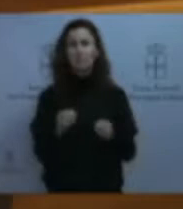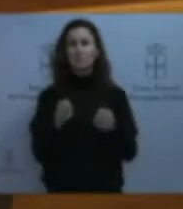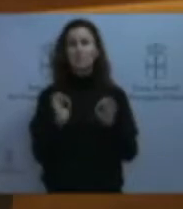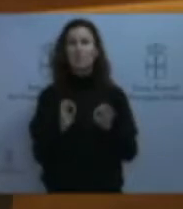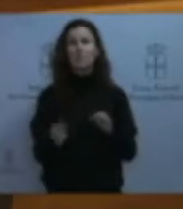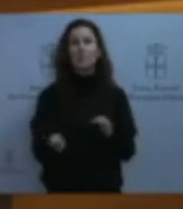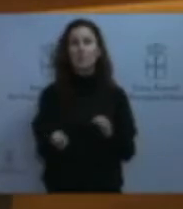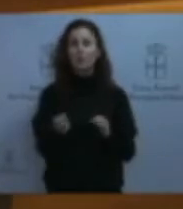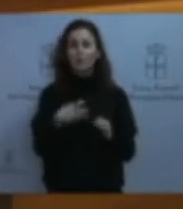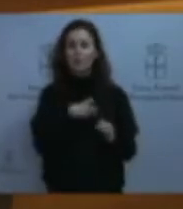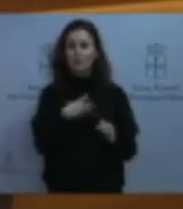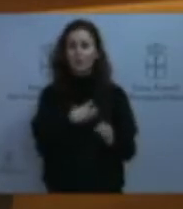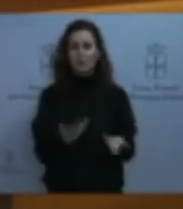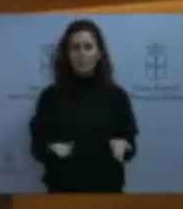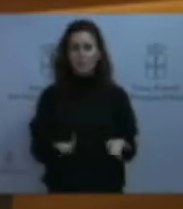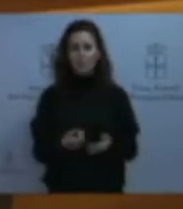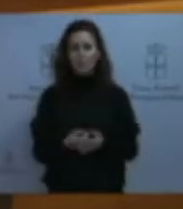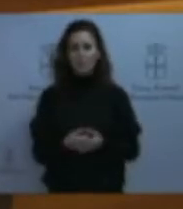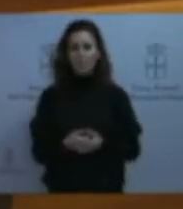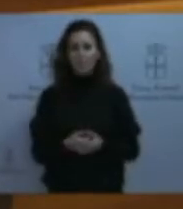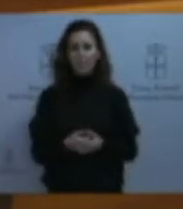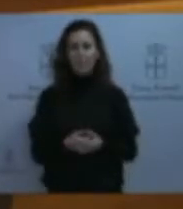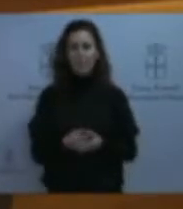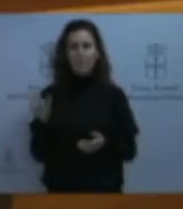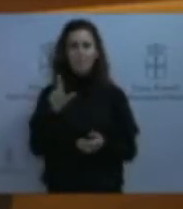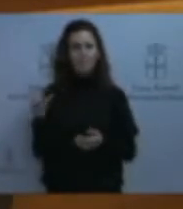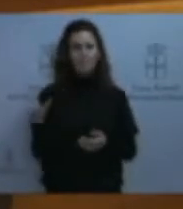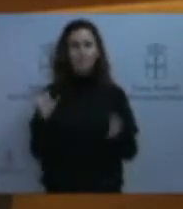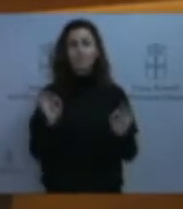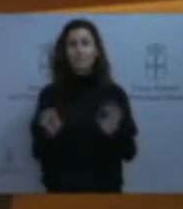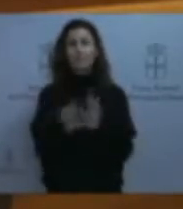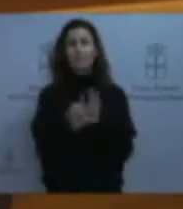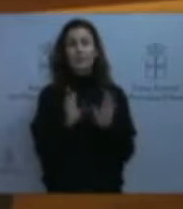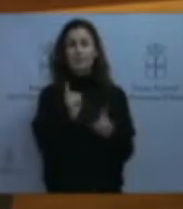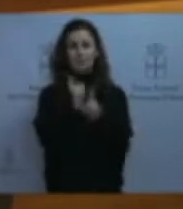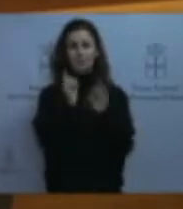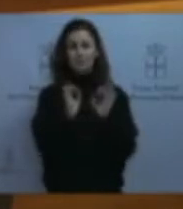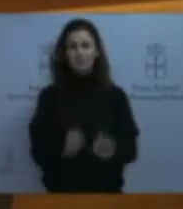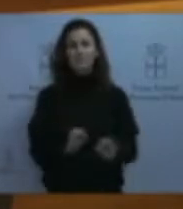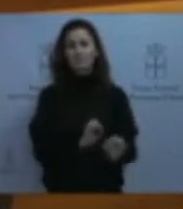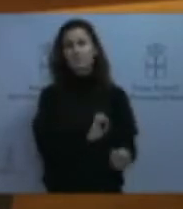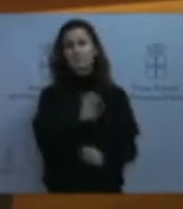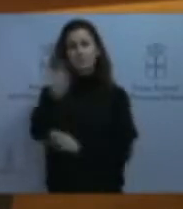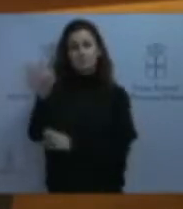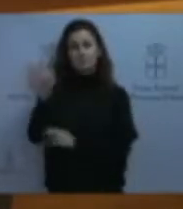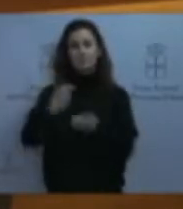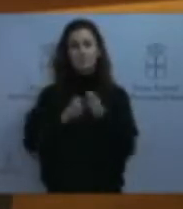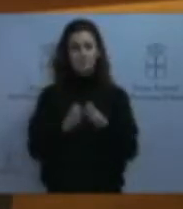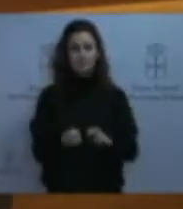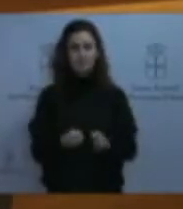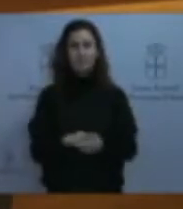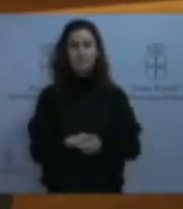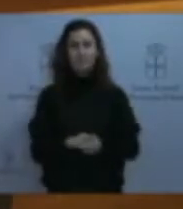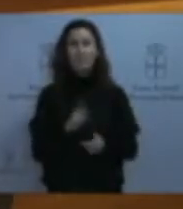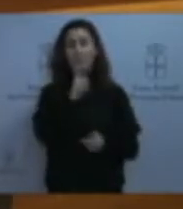pastoreo las turberas en Llanes. Es una ley ilegal que llevaremos a Bruselas. Le